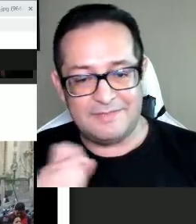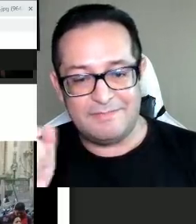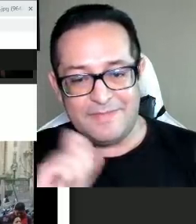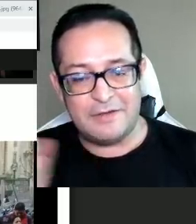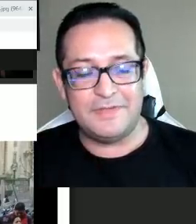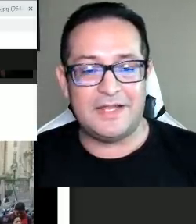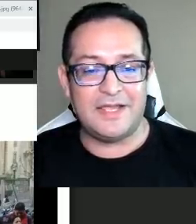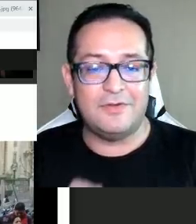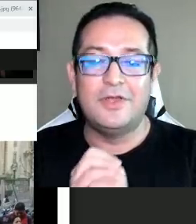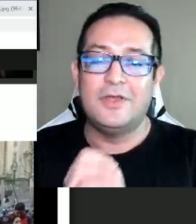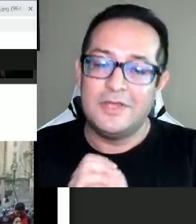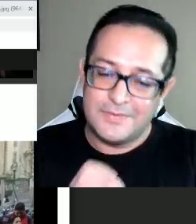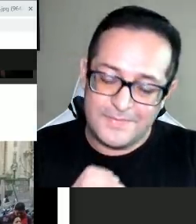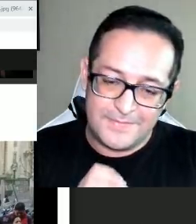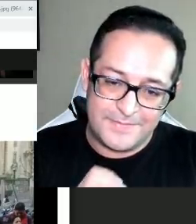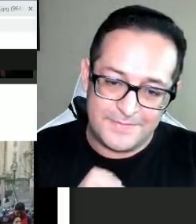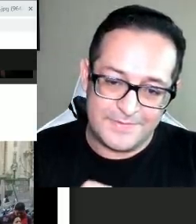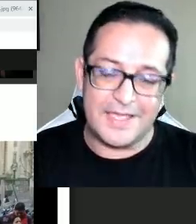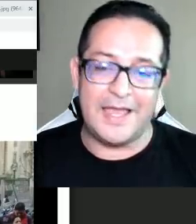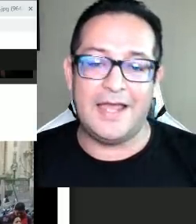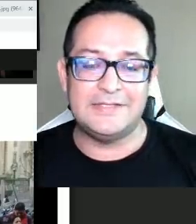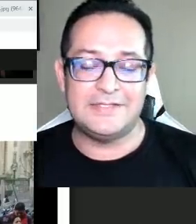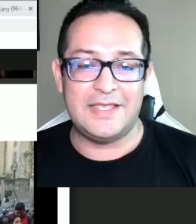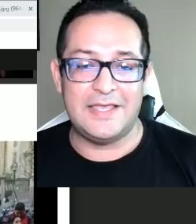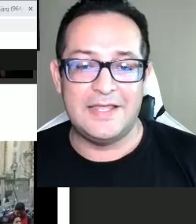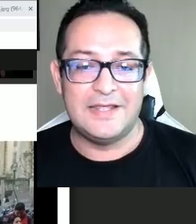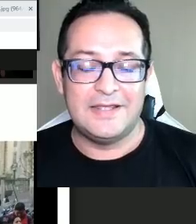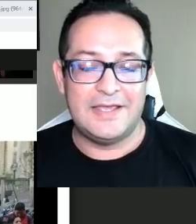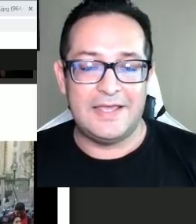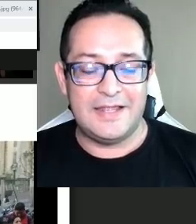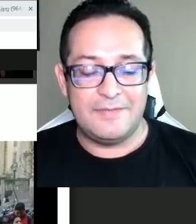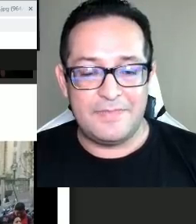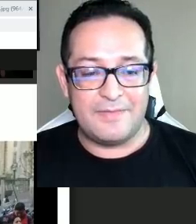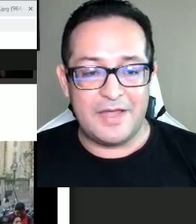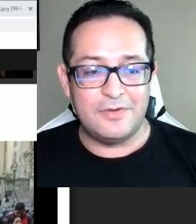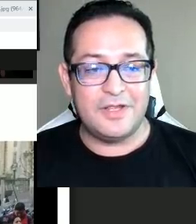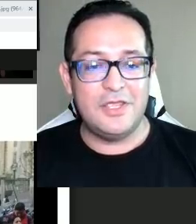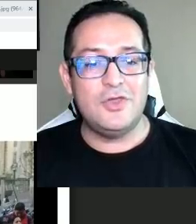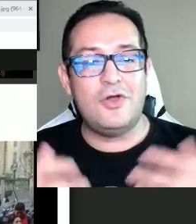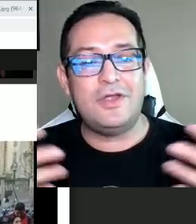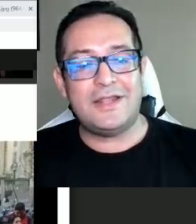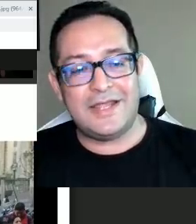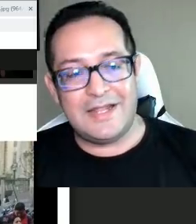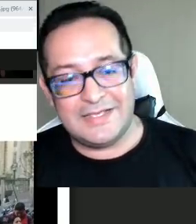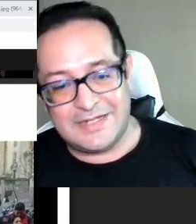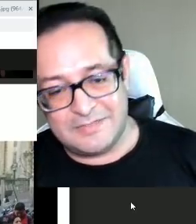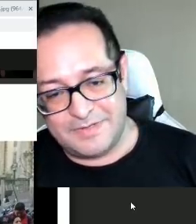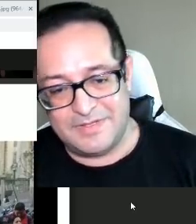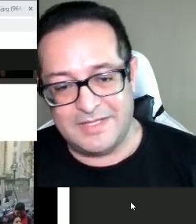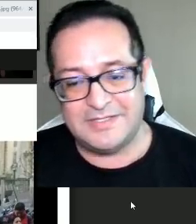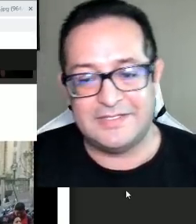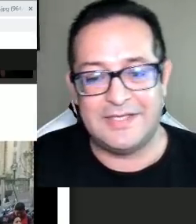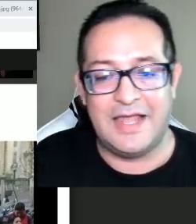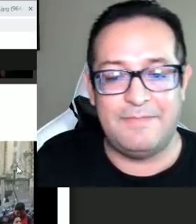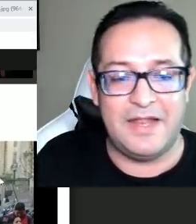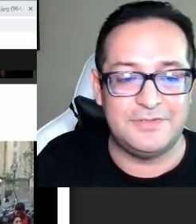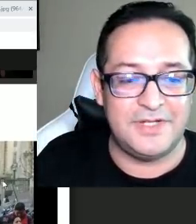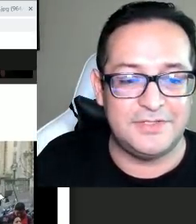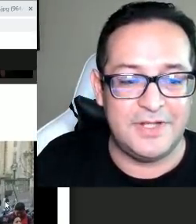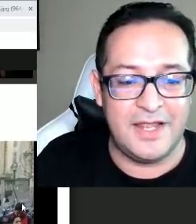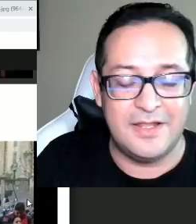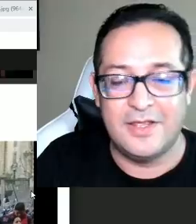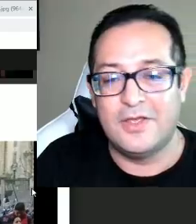limpiaron pintar dejaron ya éste le lavaron y hoy regresan las previstas al